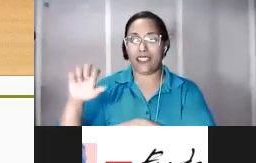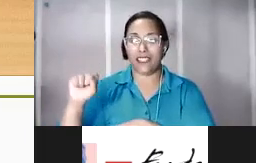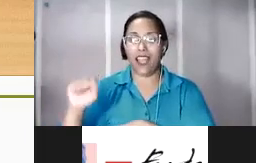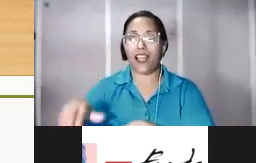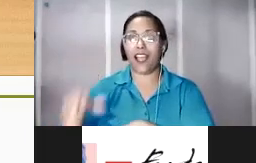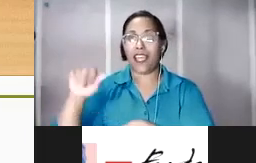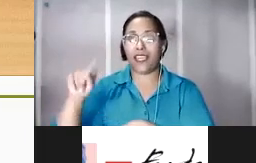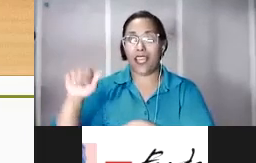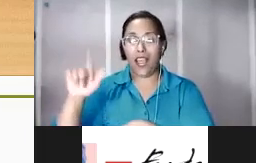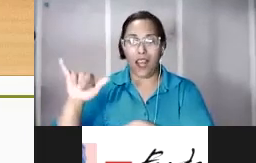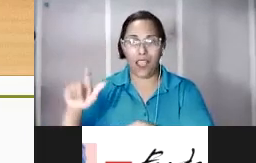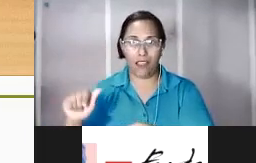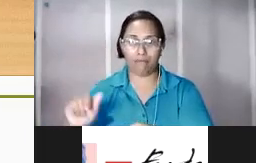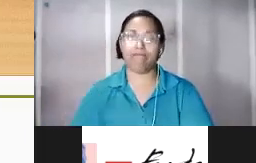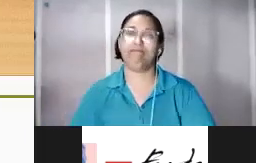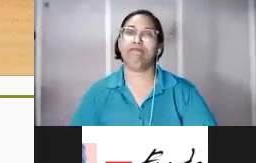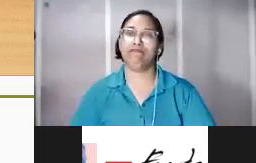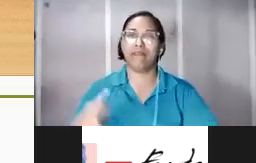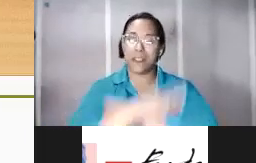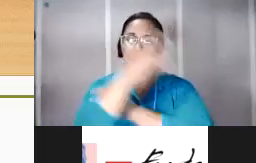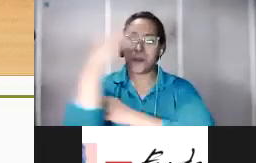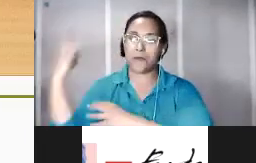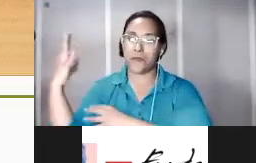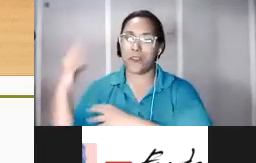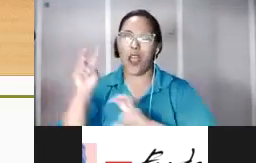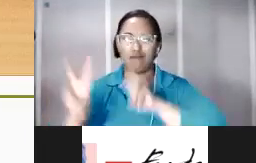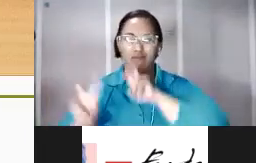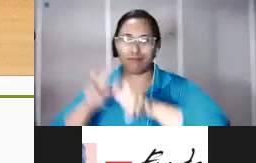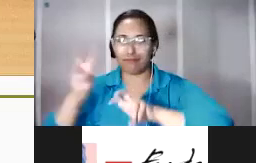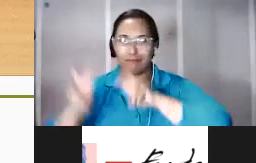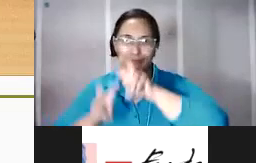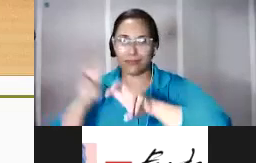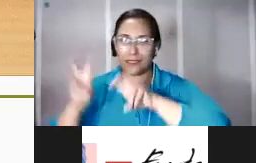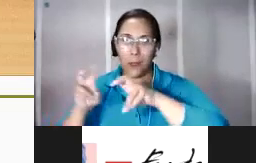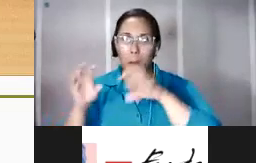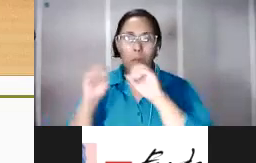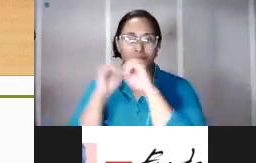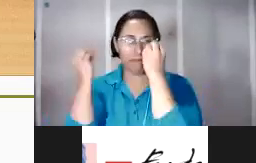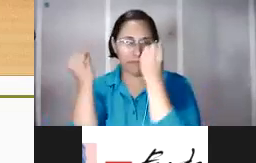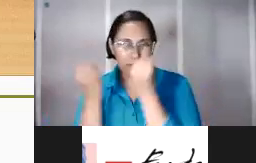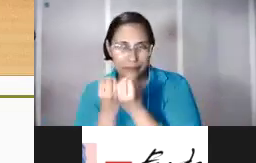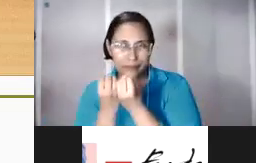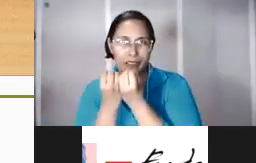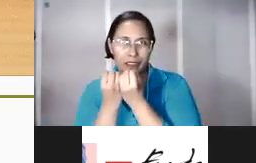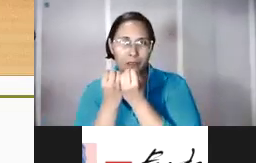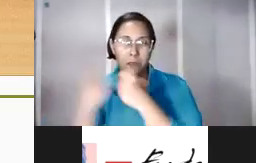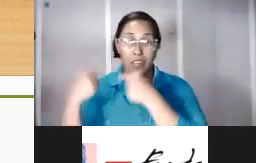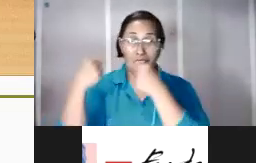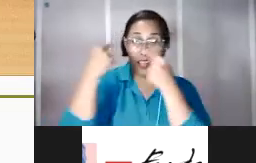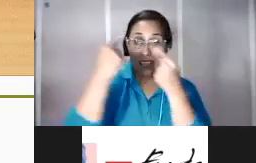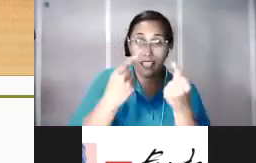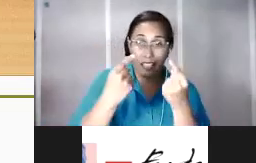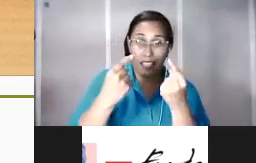¿no? Los festejos carnavalescos organizados desde la cúpula del poder